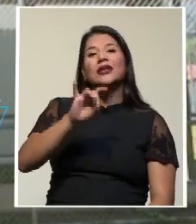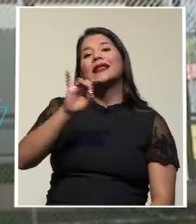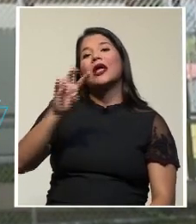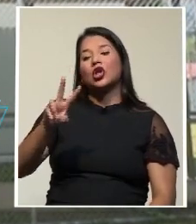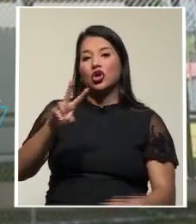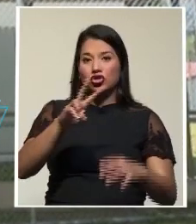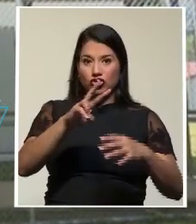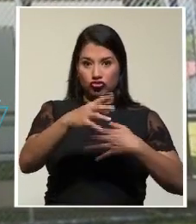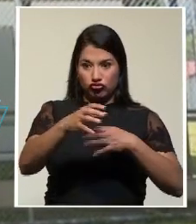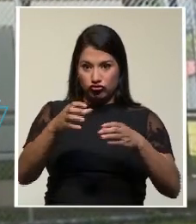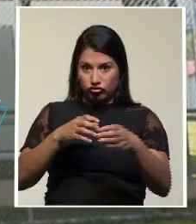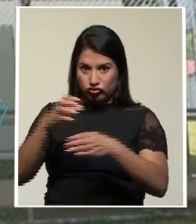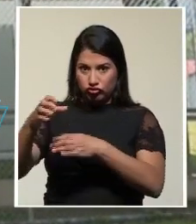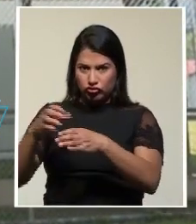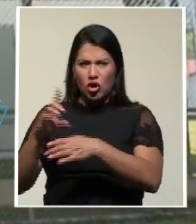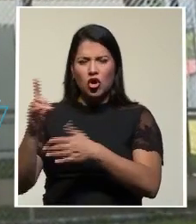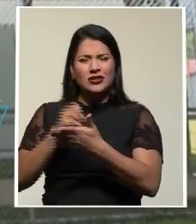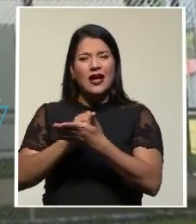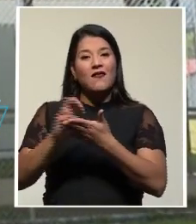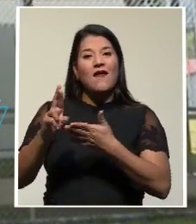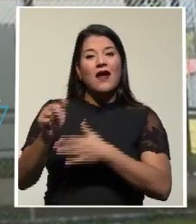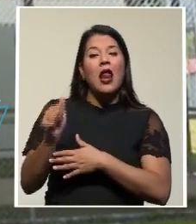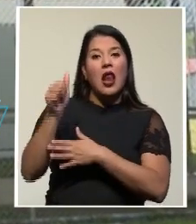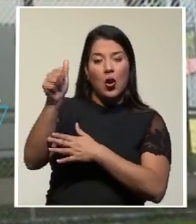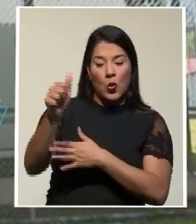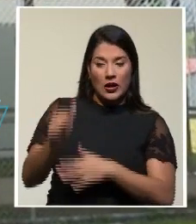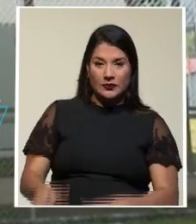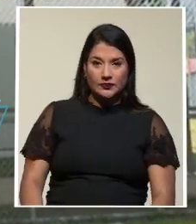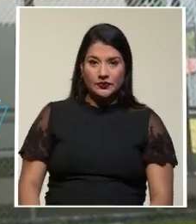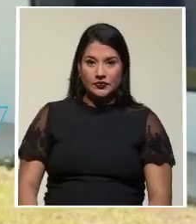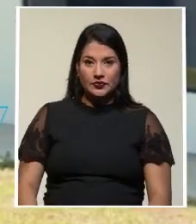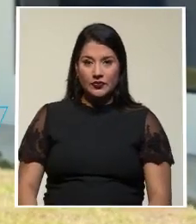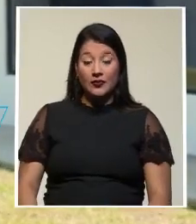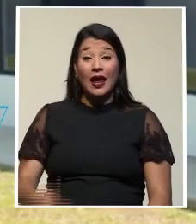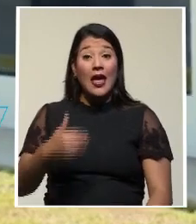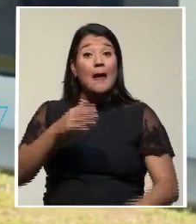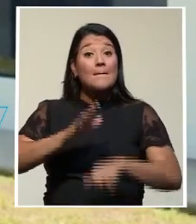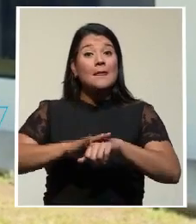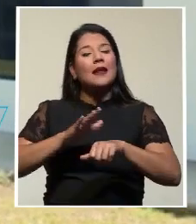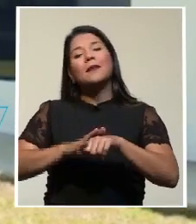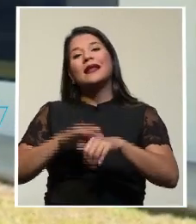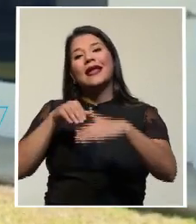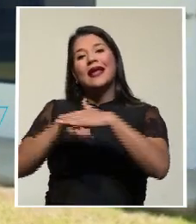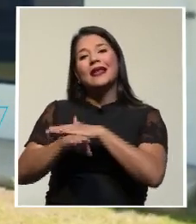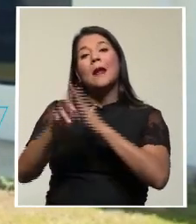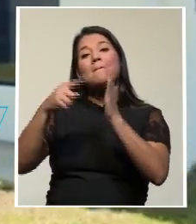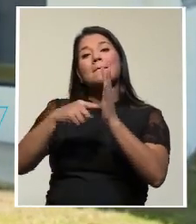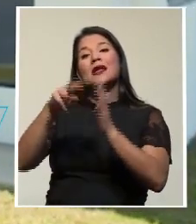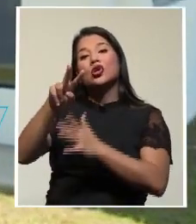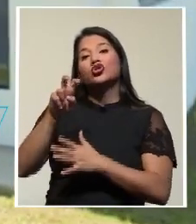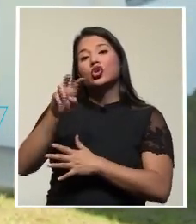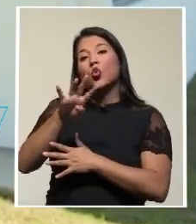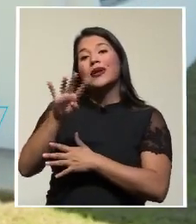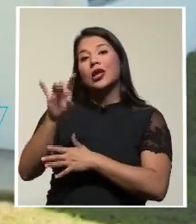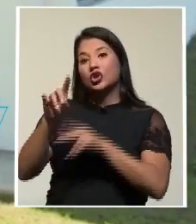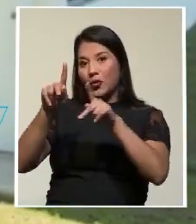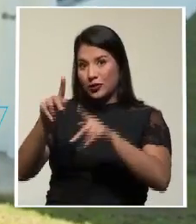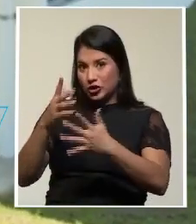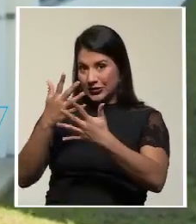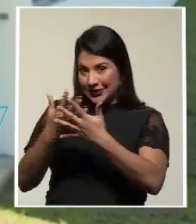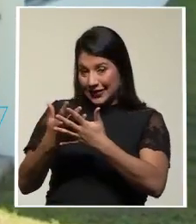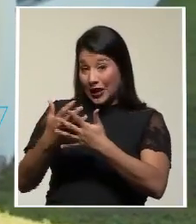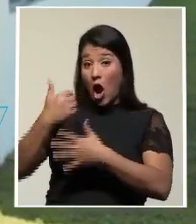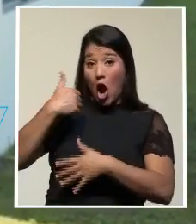en San Rafael de Alajuela, en el complejo conocido como Reforma. Tendrá capacidad para 1.248 privados de libertad